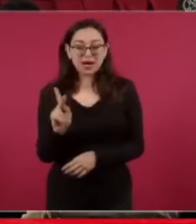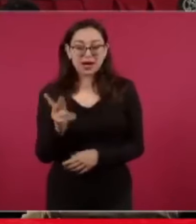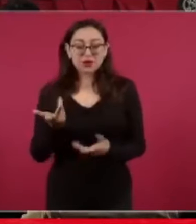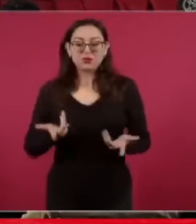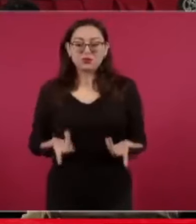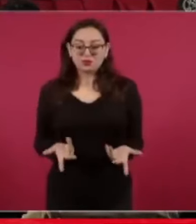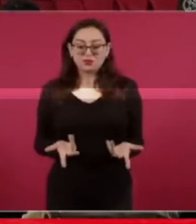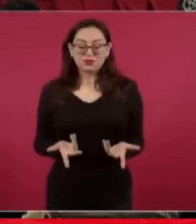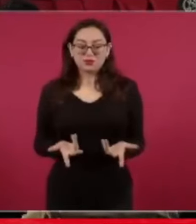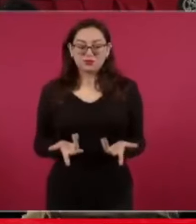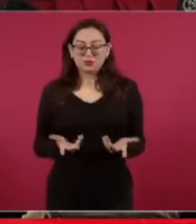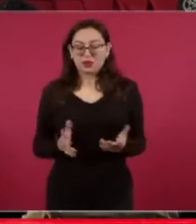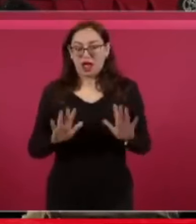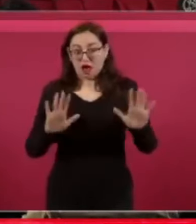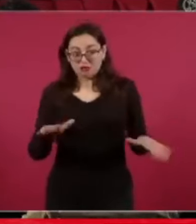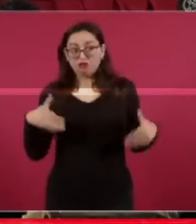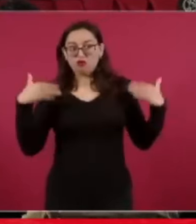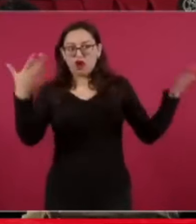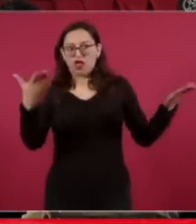ayudar todos,